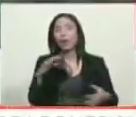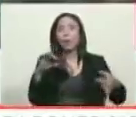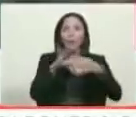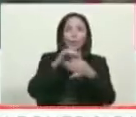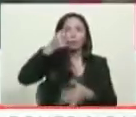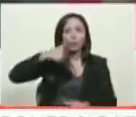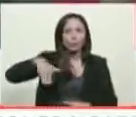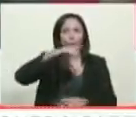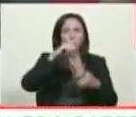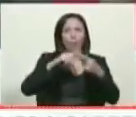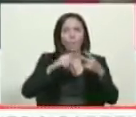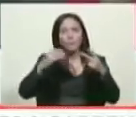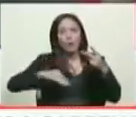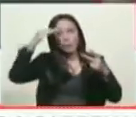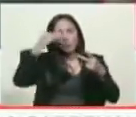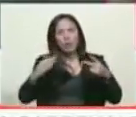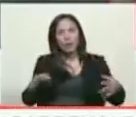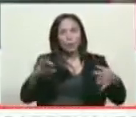cívico-militar,